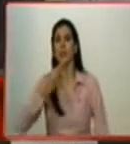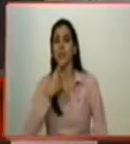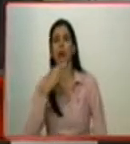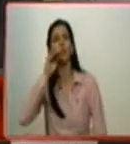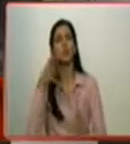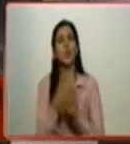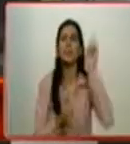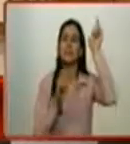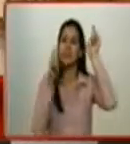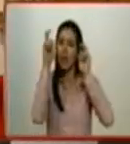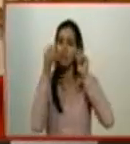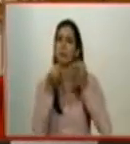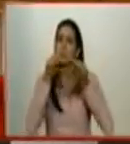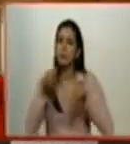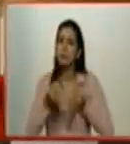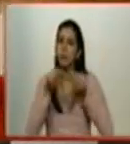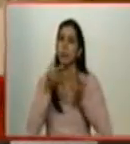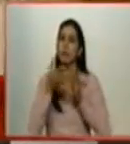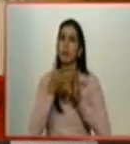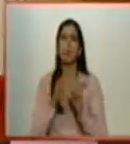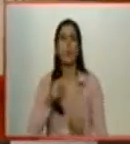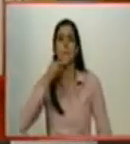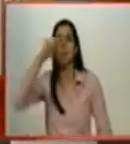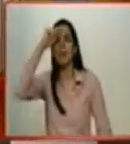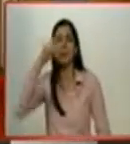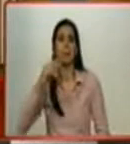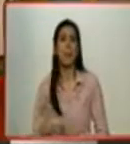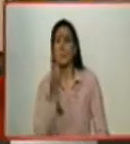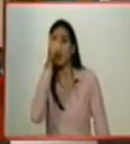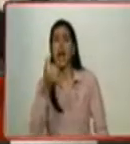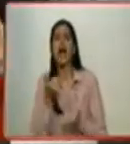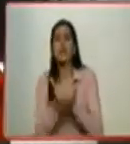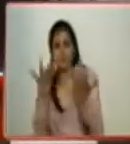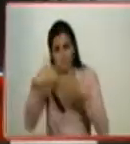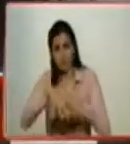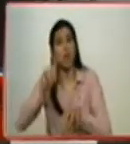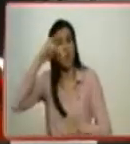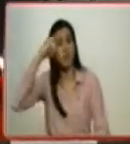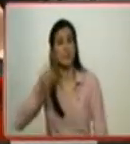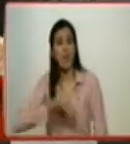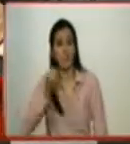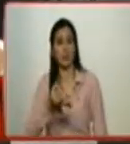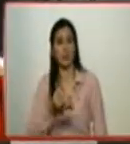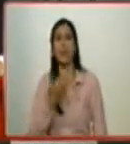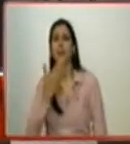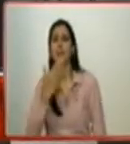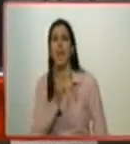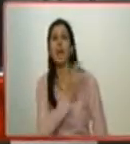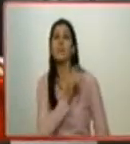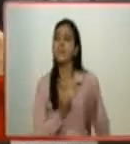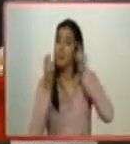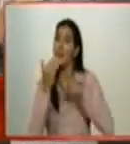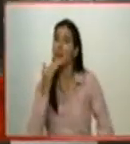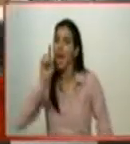comandante supremo Hugo Chávez como padre de la integración. Nosotros tenemos que recordar permanentemente que fue gracias al comandante